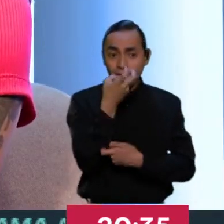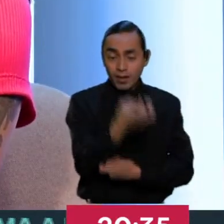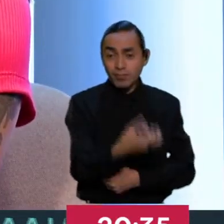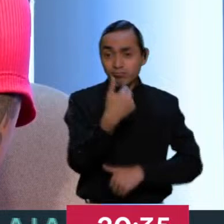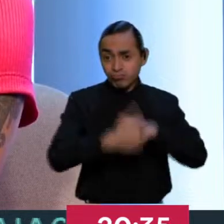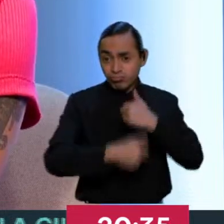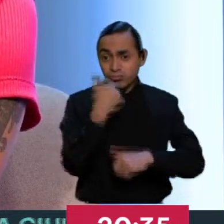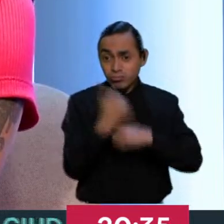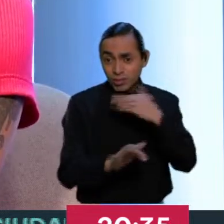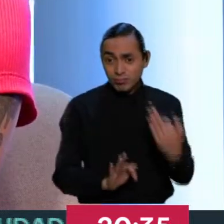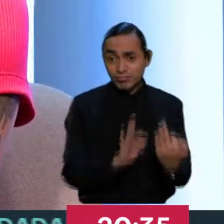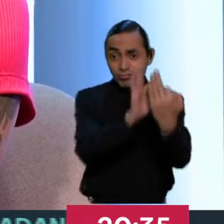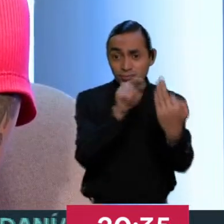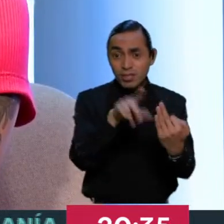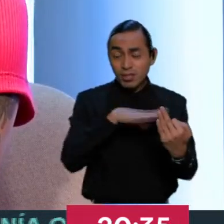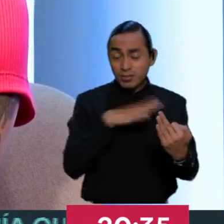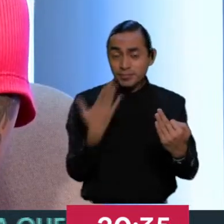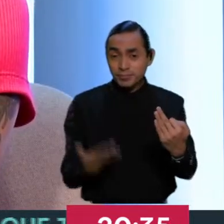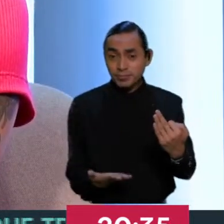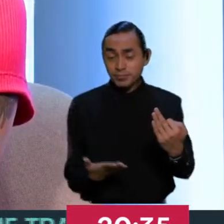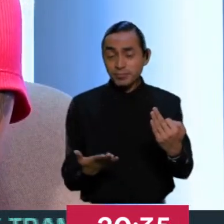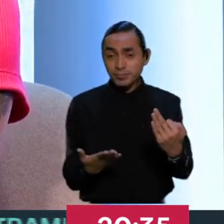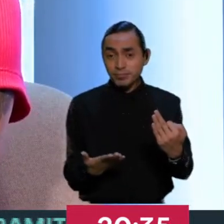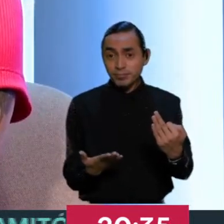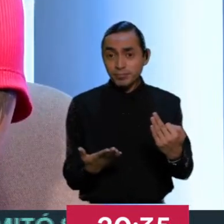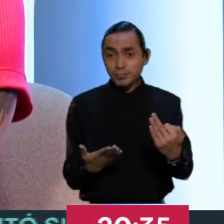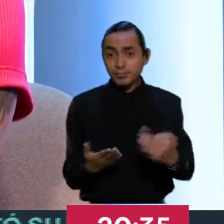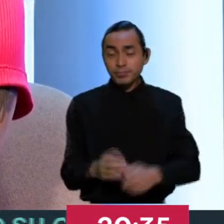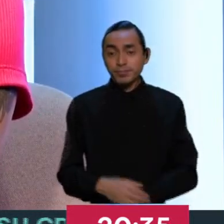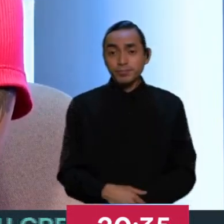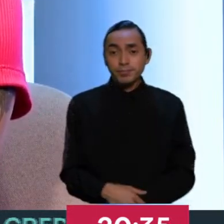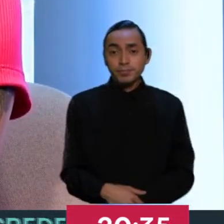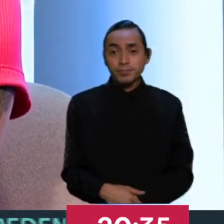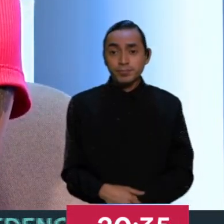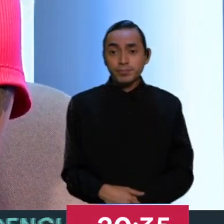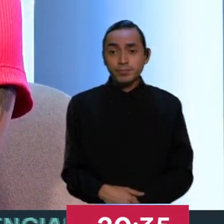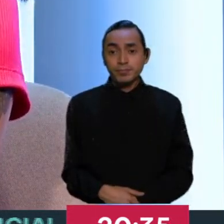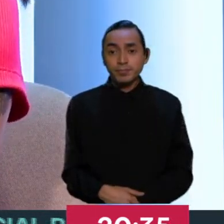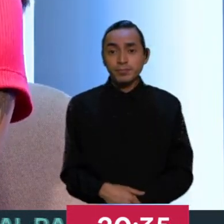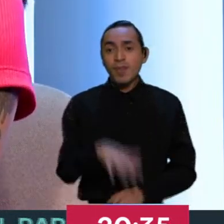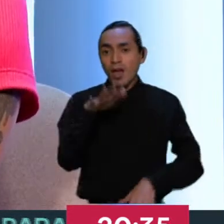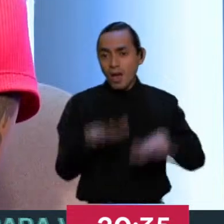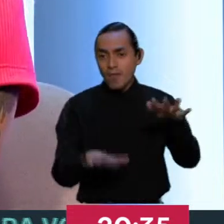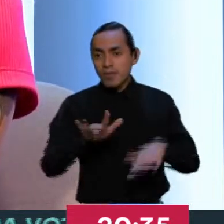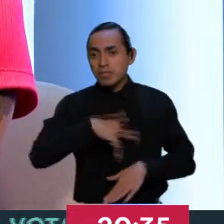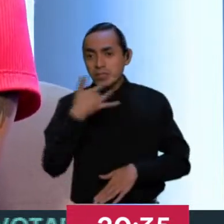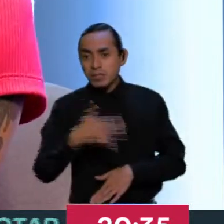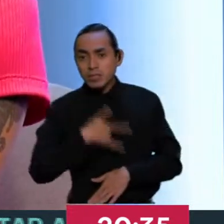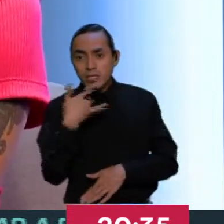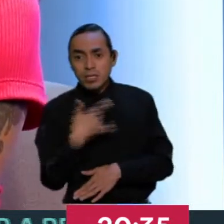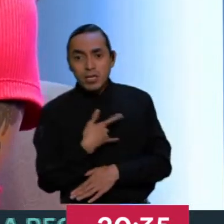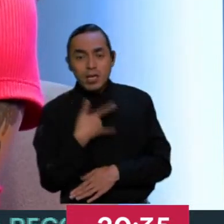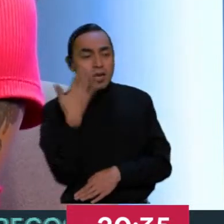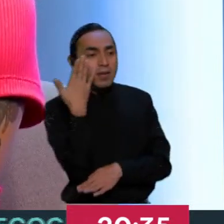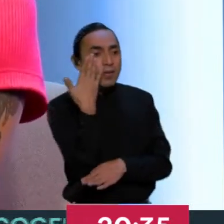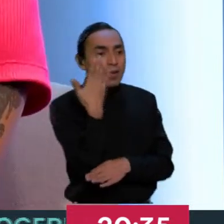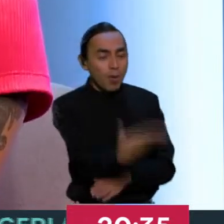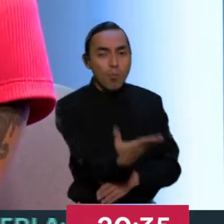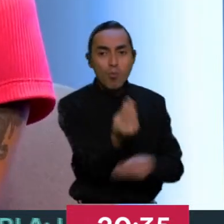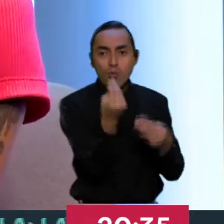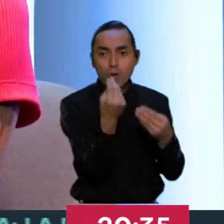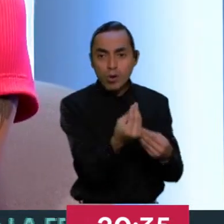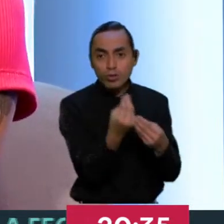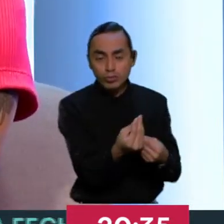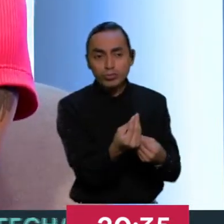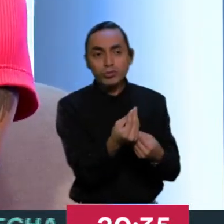reto para ellas impulsar ese tipo de agendas, ¿no? O sea, a veces siento que les exigimos como un montón de, bueno,